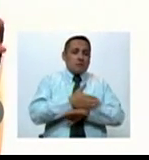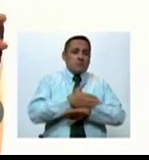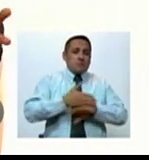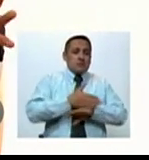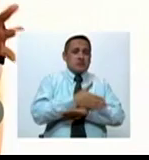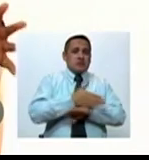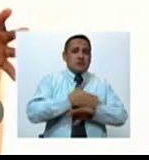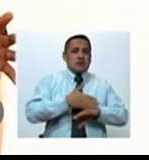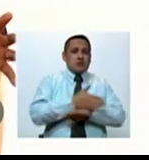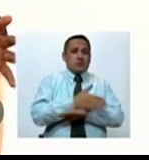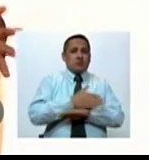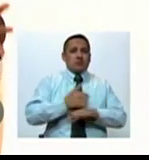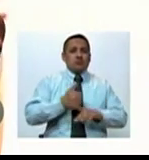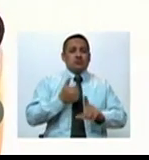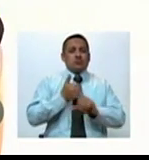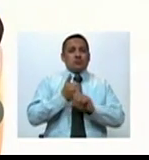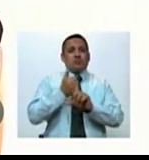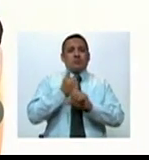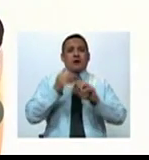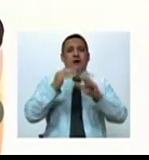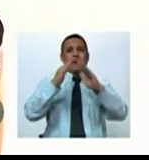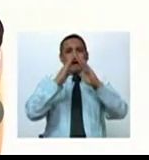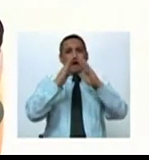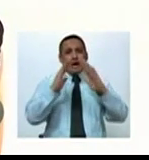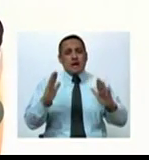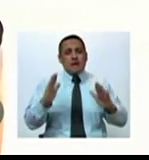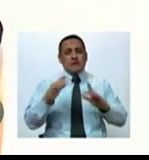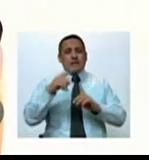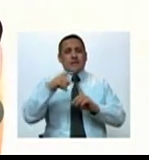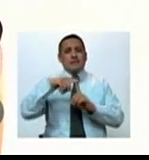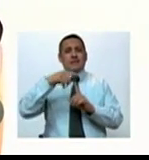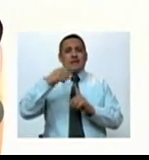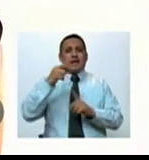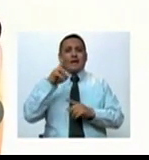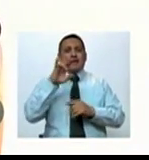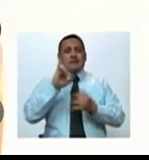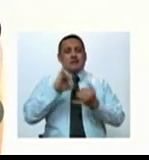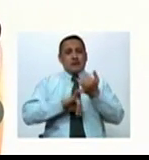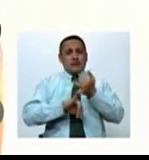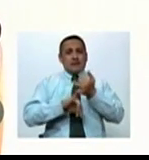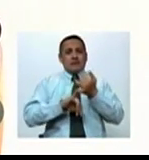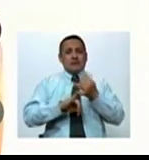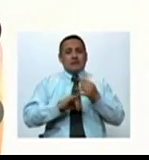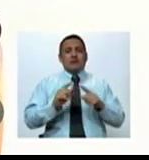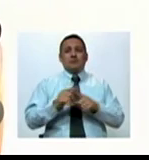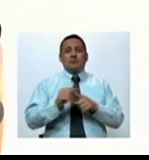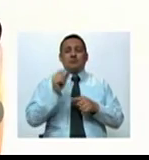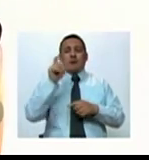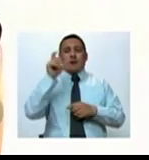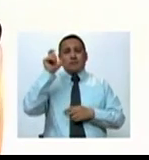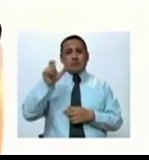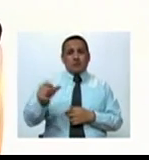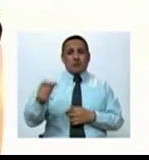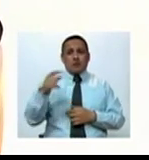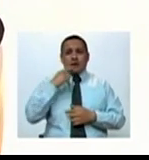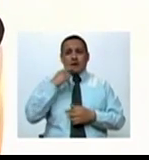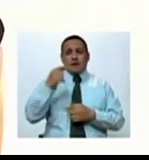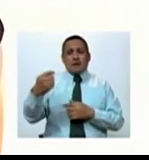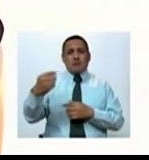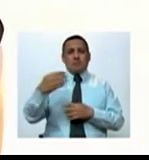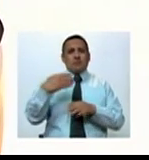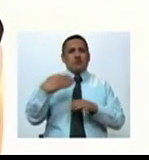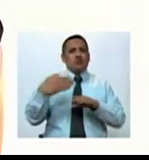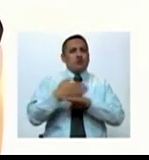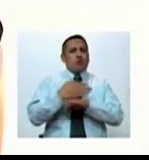en su propio hogar, en su taller, y la persona que lo contrata no interviene,